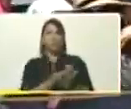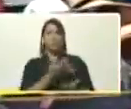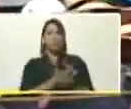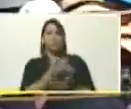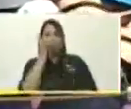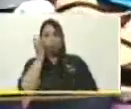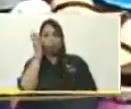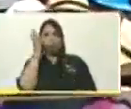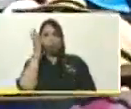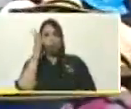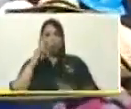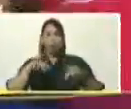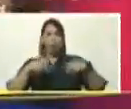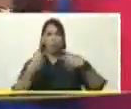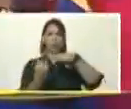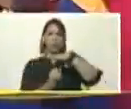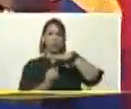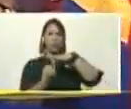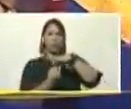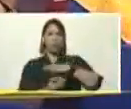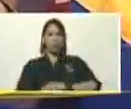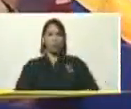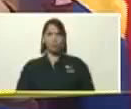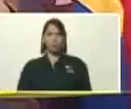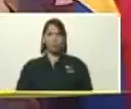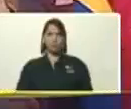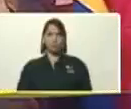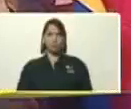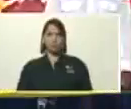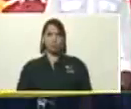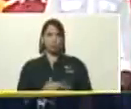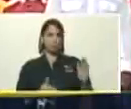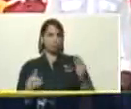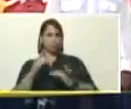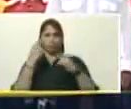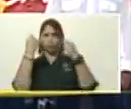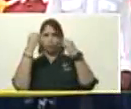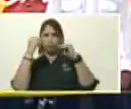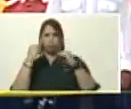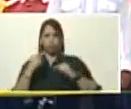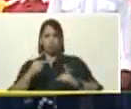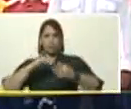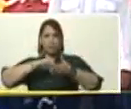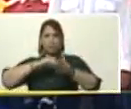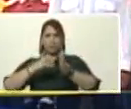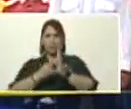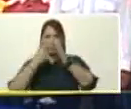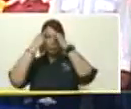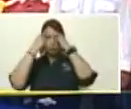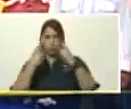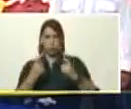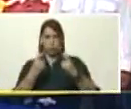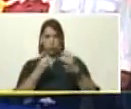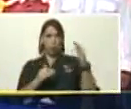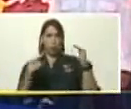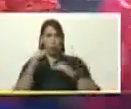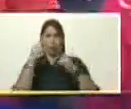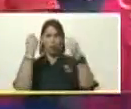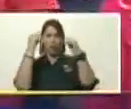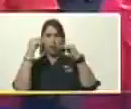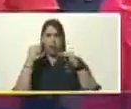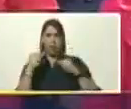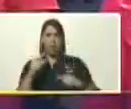de una nueva instancia de alto nivel técnico y profesional, de alto nivel